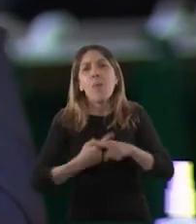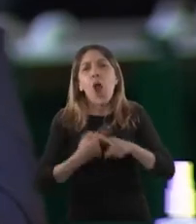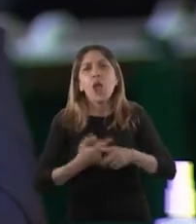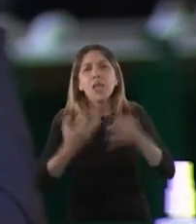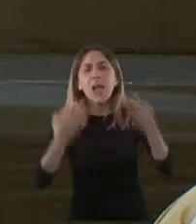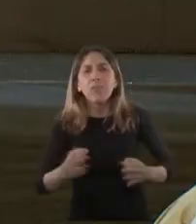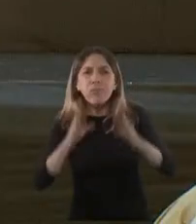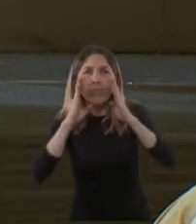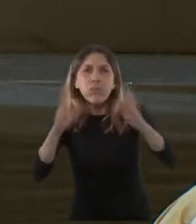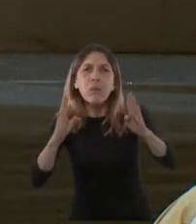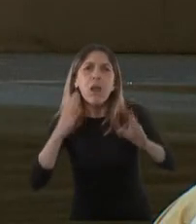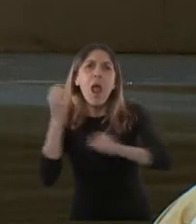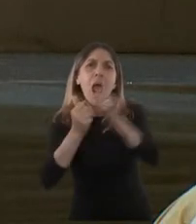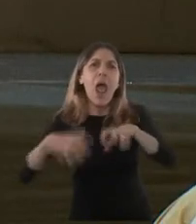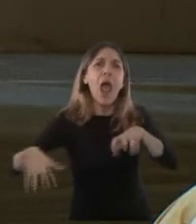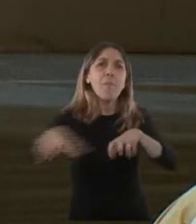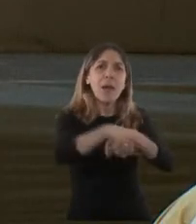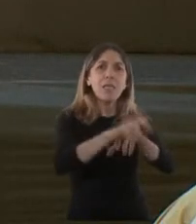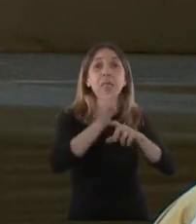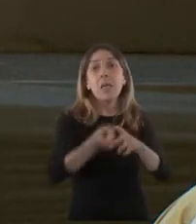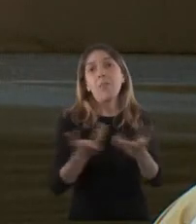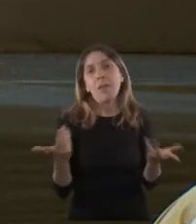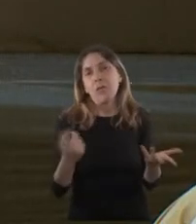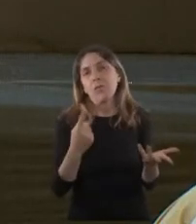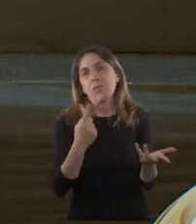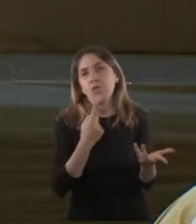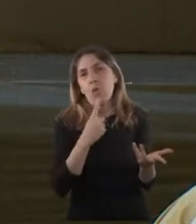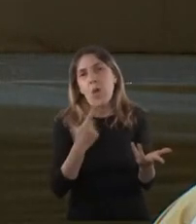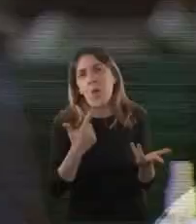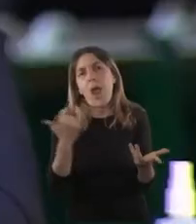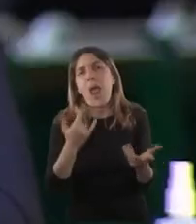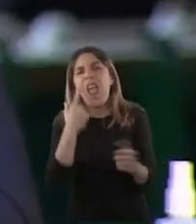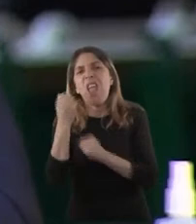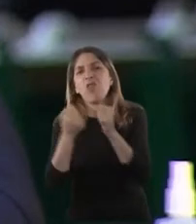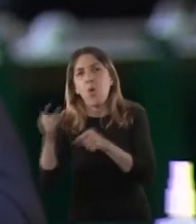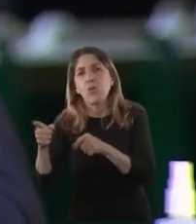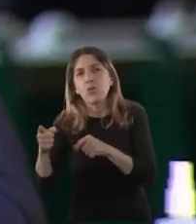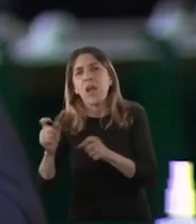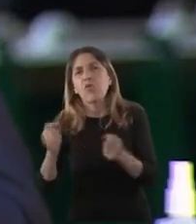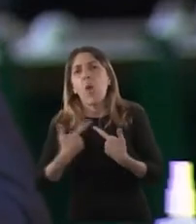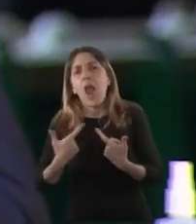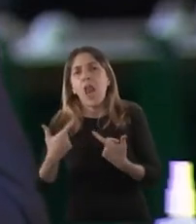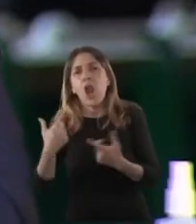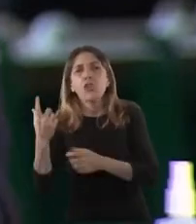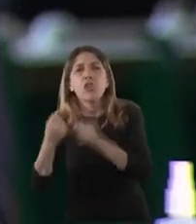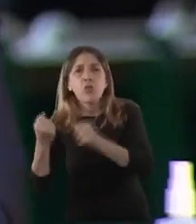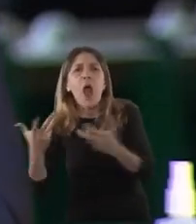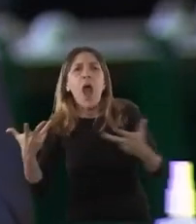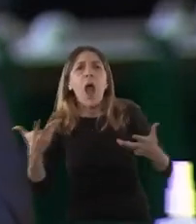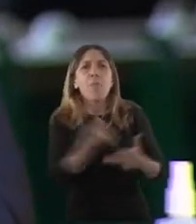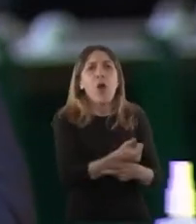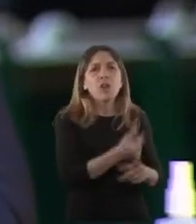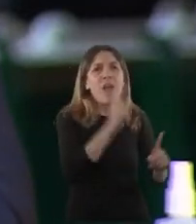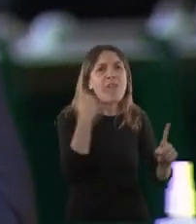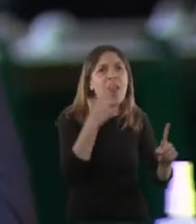del acompañamiento que ha tenido, sin duda, por parte de los industriales y los trabajadores y trabajadoras del